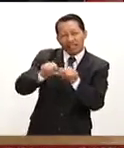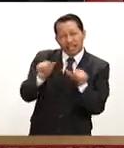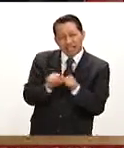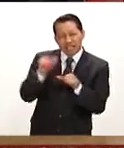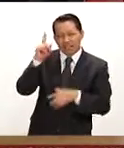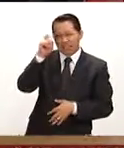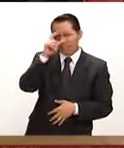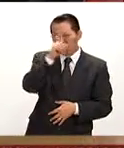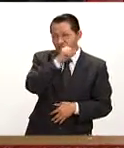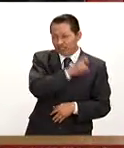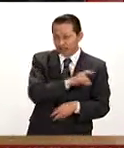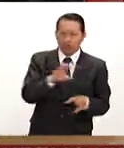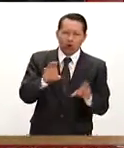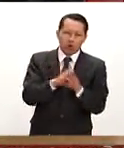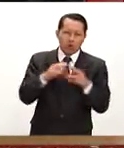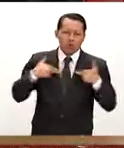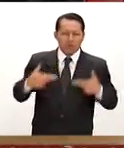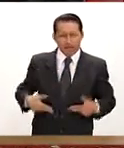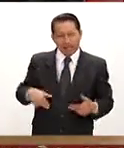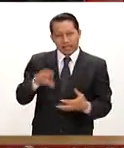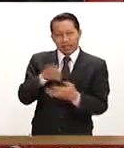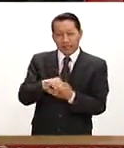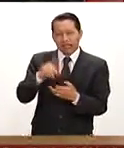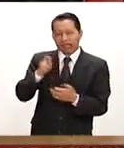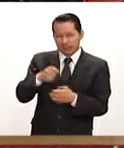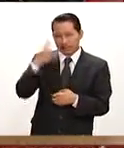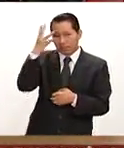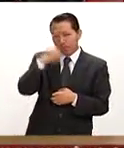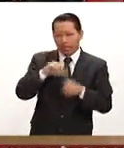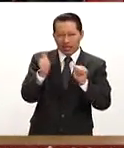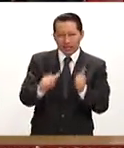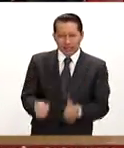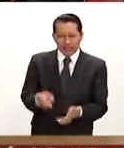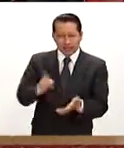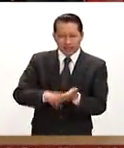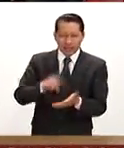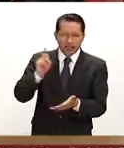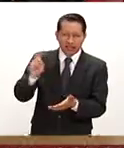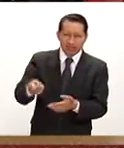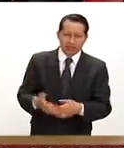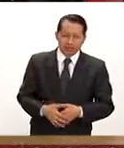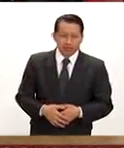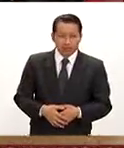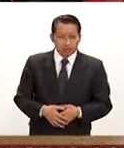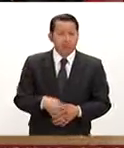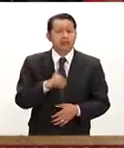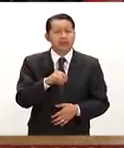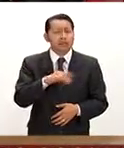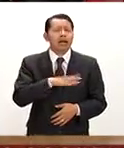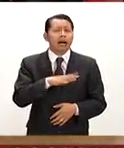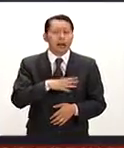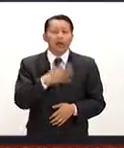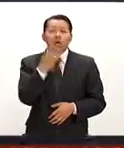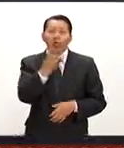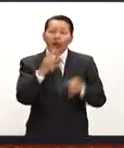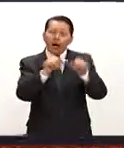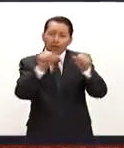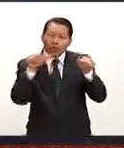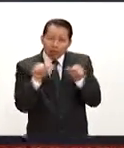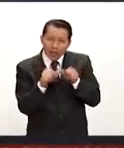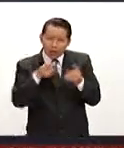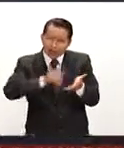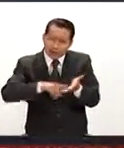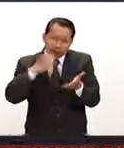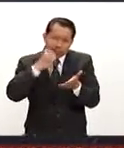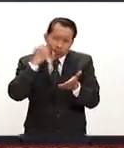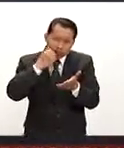compleja, tan humanista, como son las bellas artes desde la academia? Sí, muy bien. Se contemplan 4 áreas dentro de esta